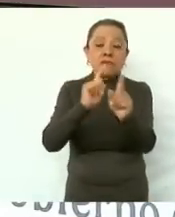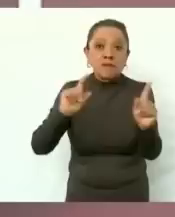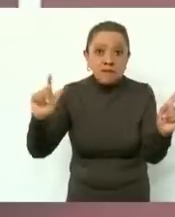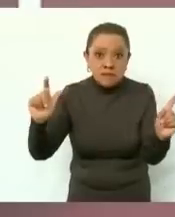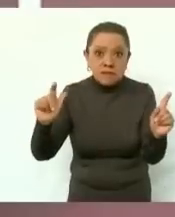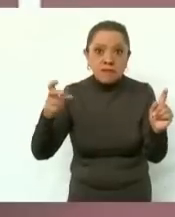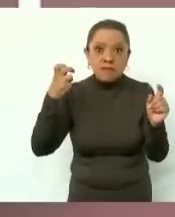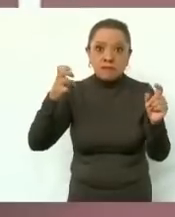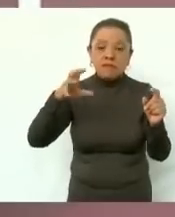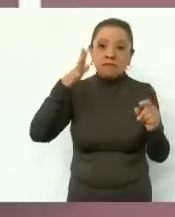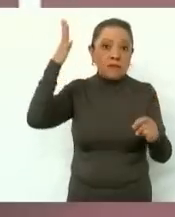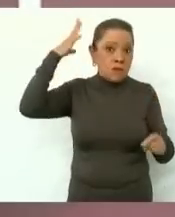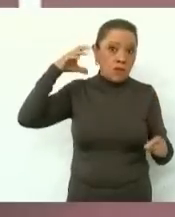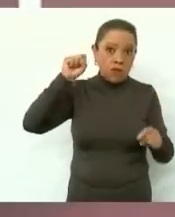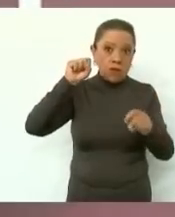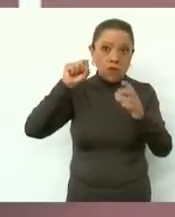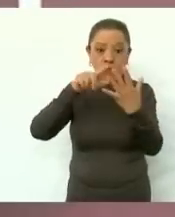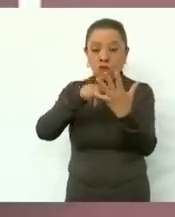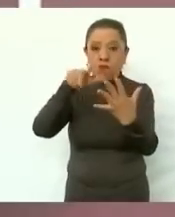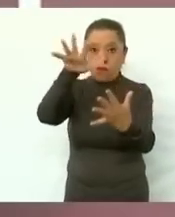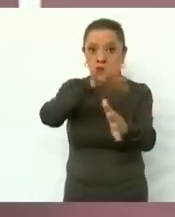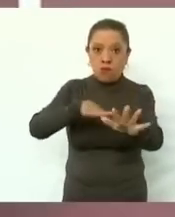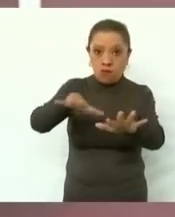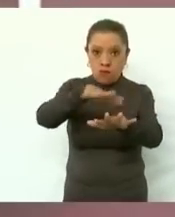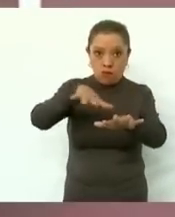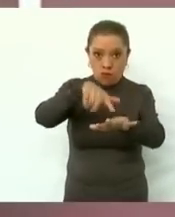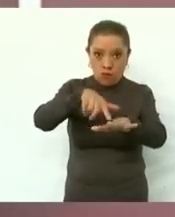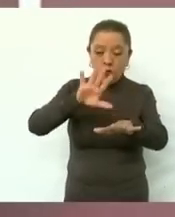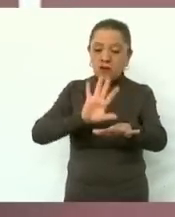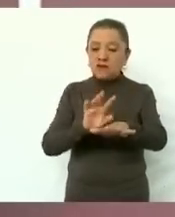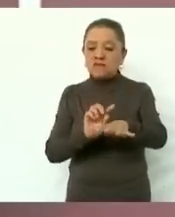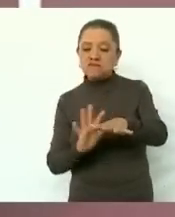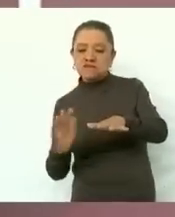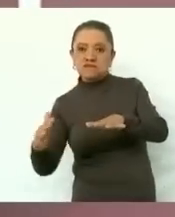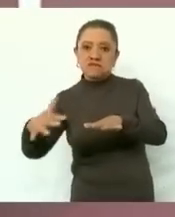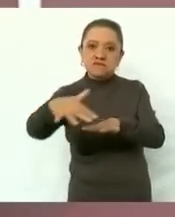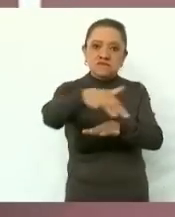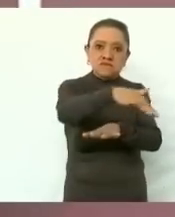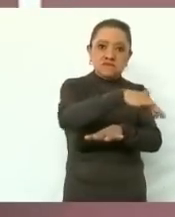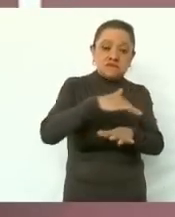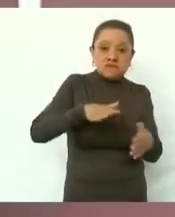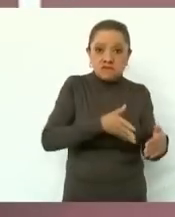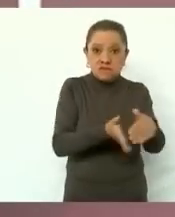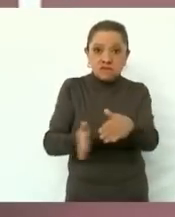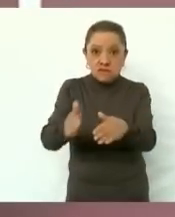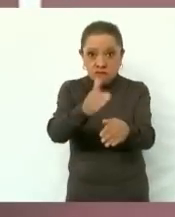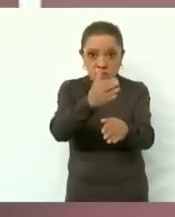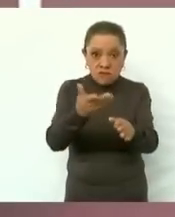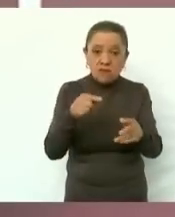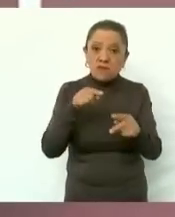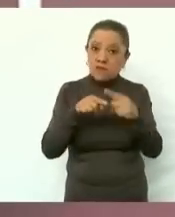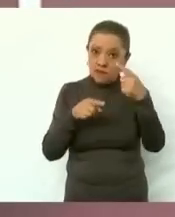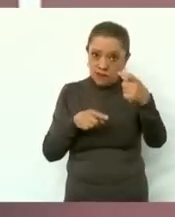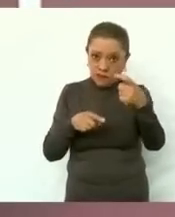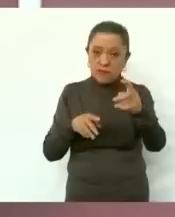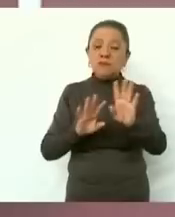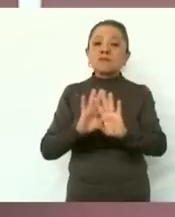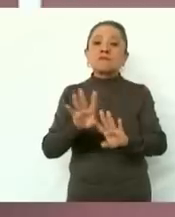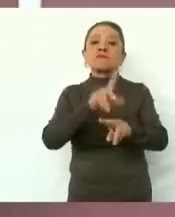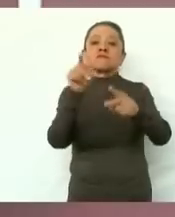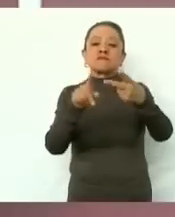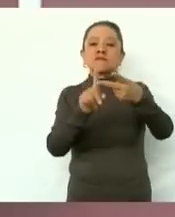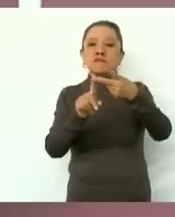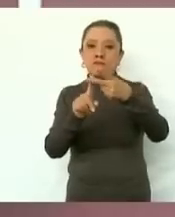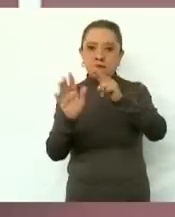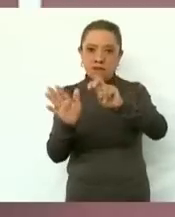también un puente especial para entrar a la Universidad de Morelos, ahí en Cuernavaca, que desde hace